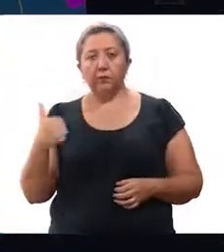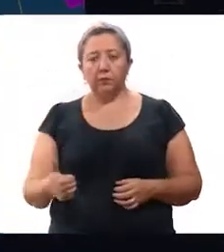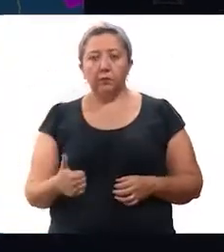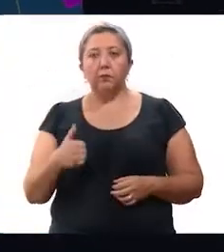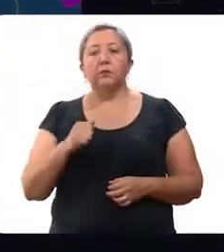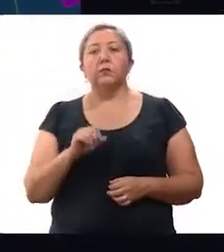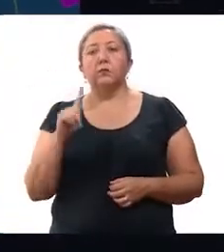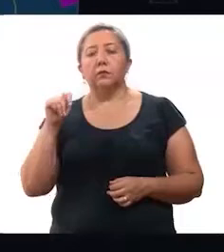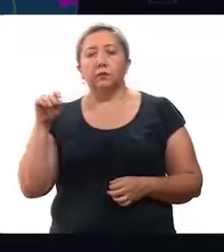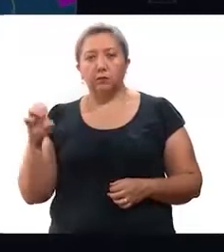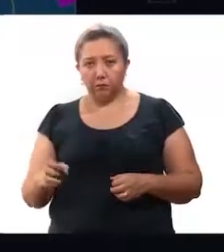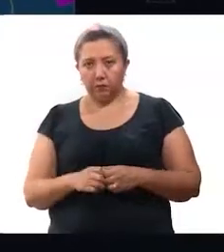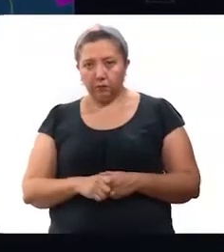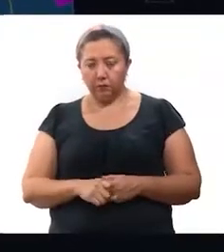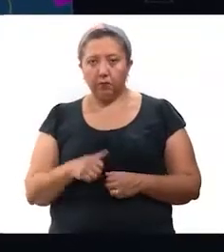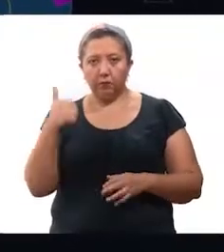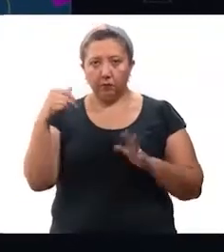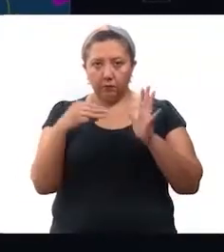15.756 en la zona oriente,